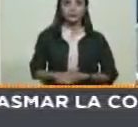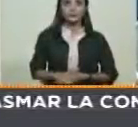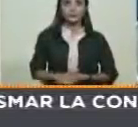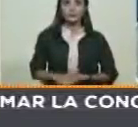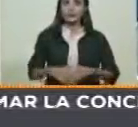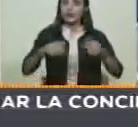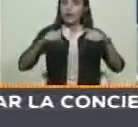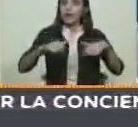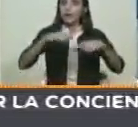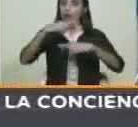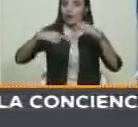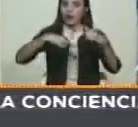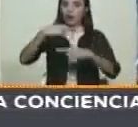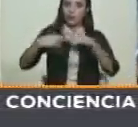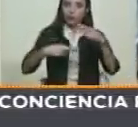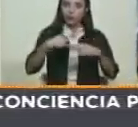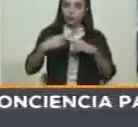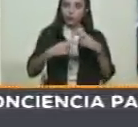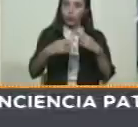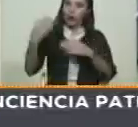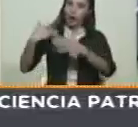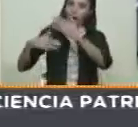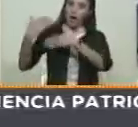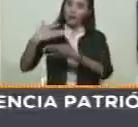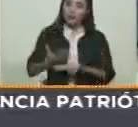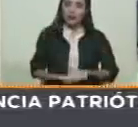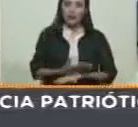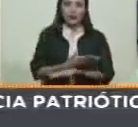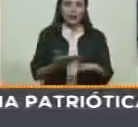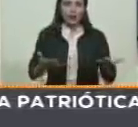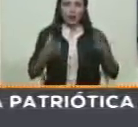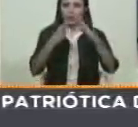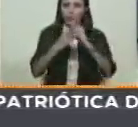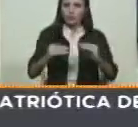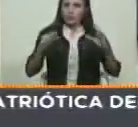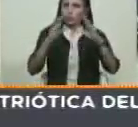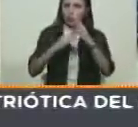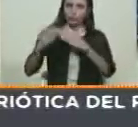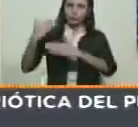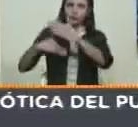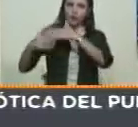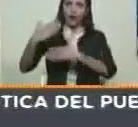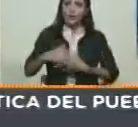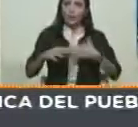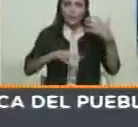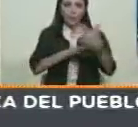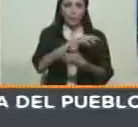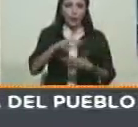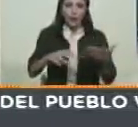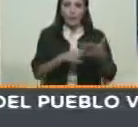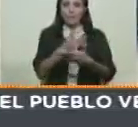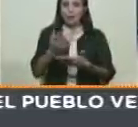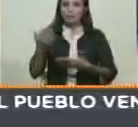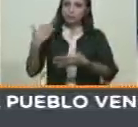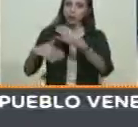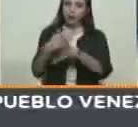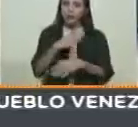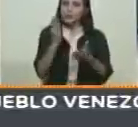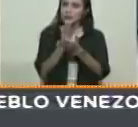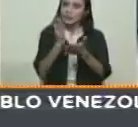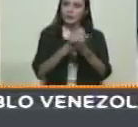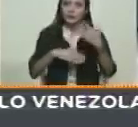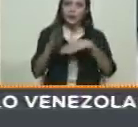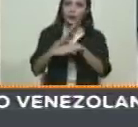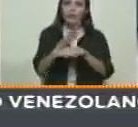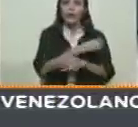revolución en tiempos de vacas gordas y de vacas flacas siempre ha protegido al